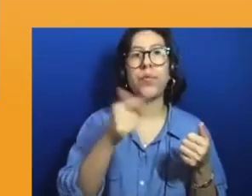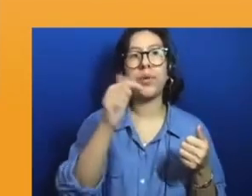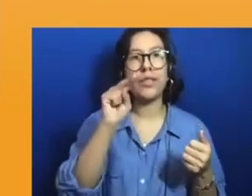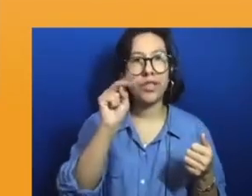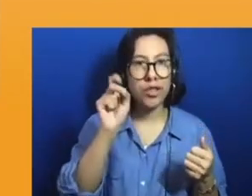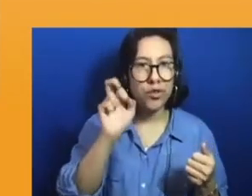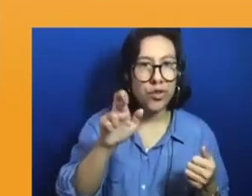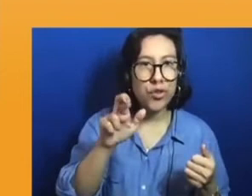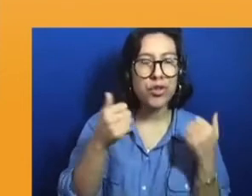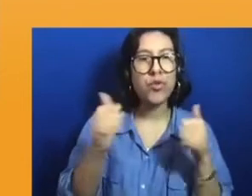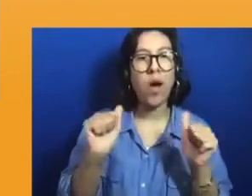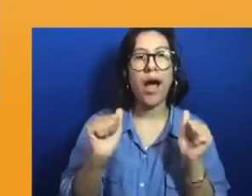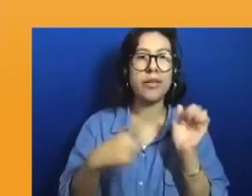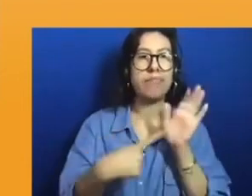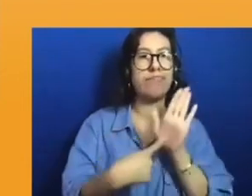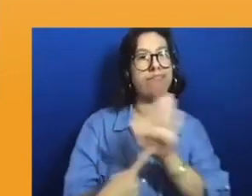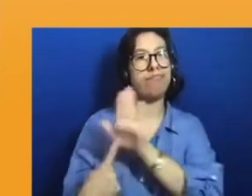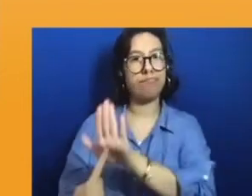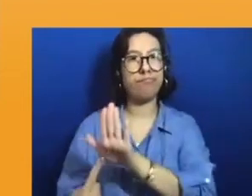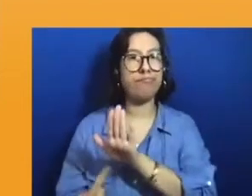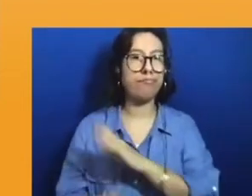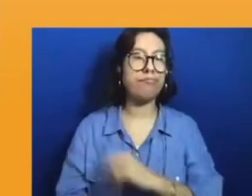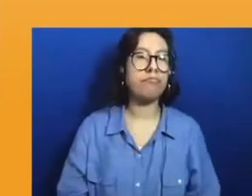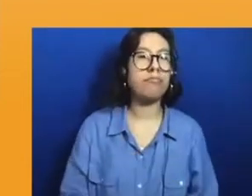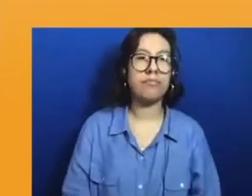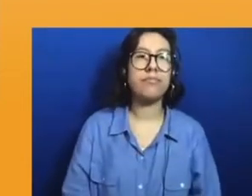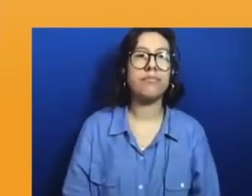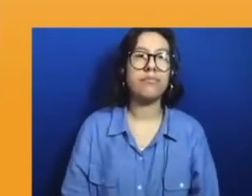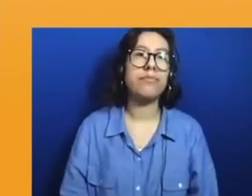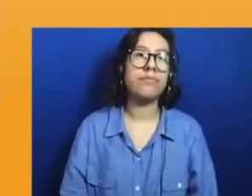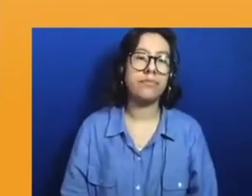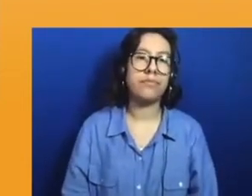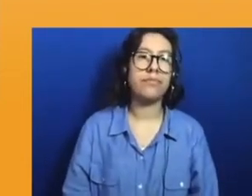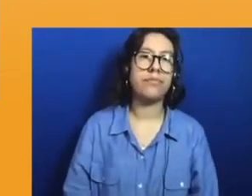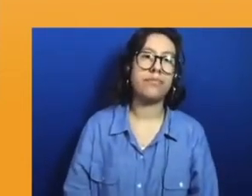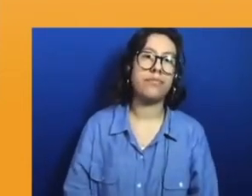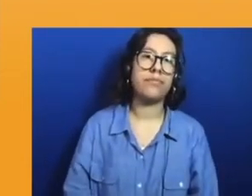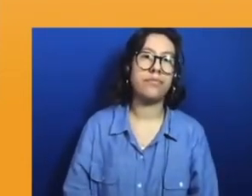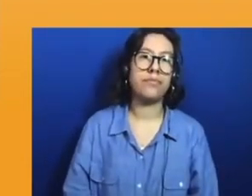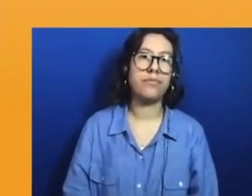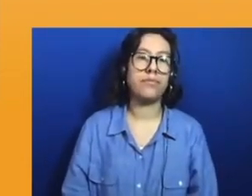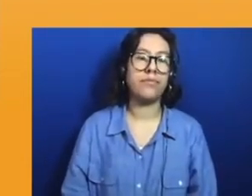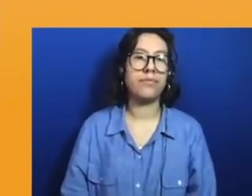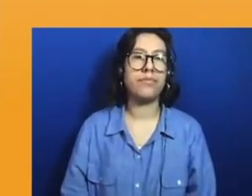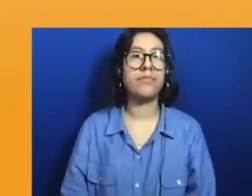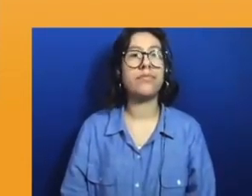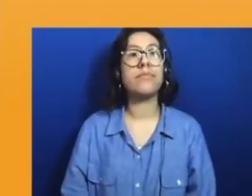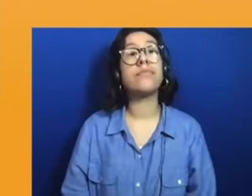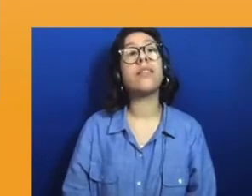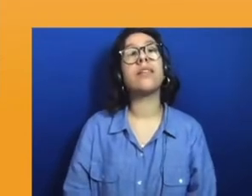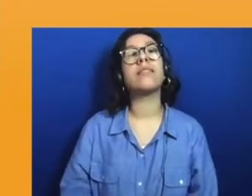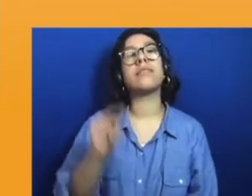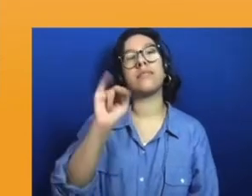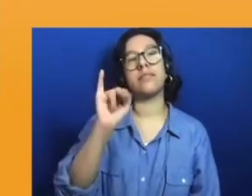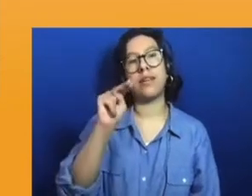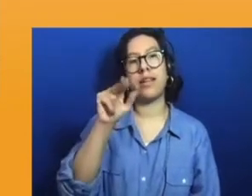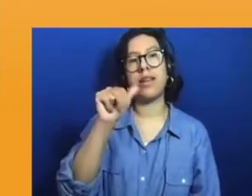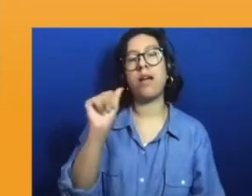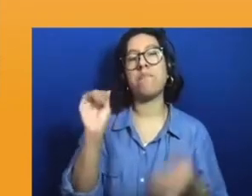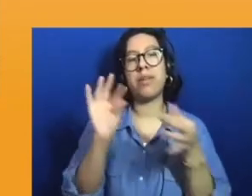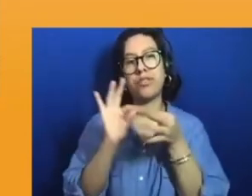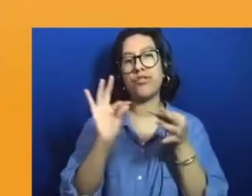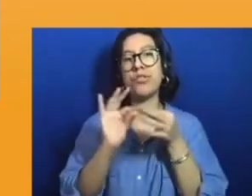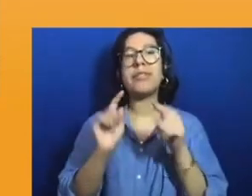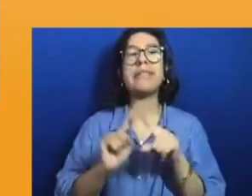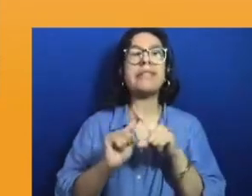el cuál género estamos tratando de personificar. Pero como dijo